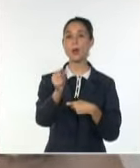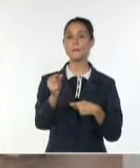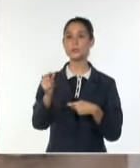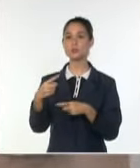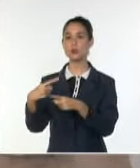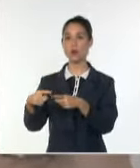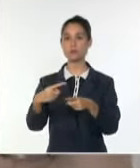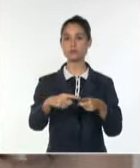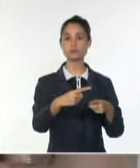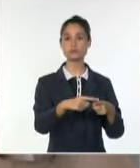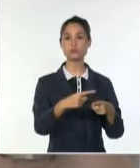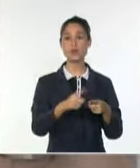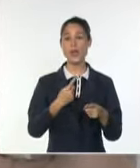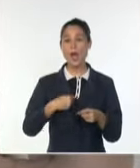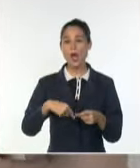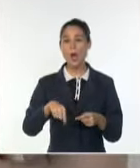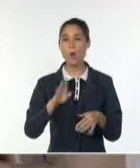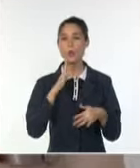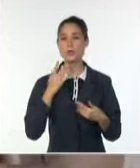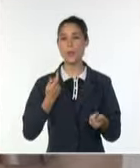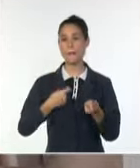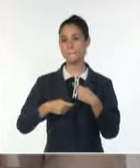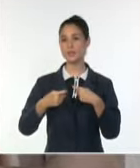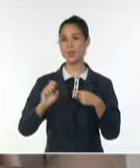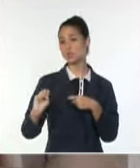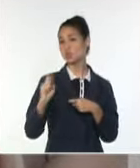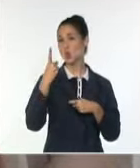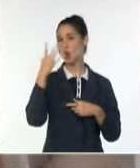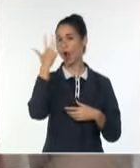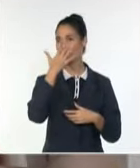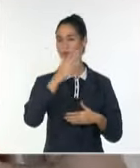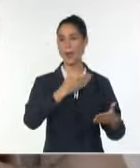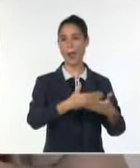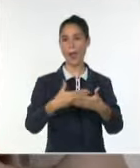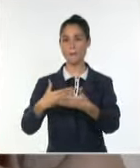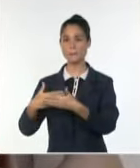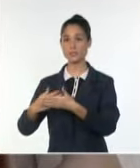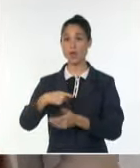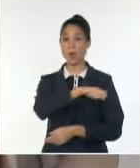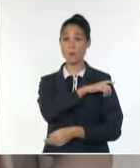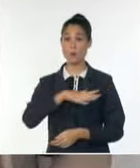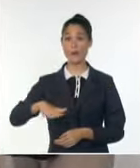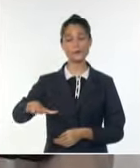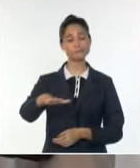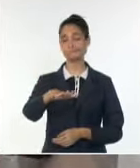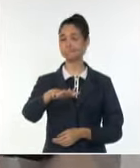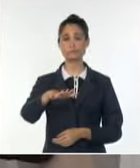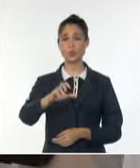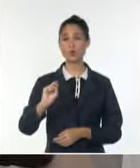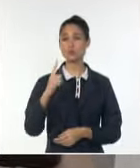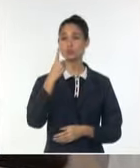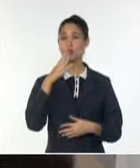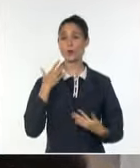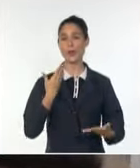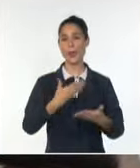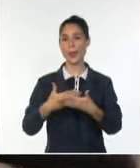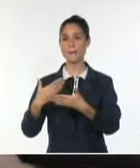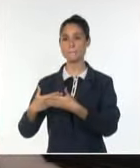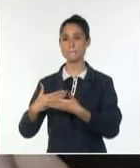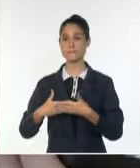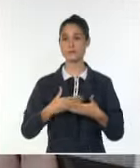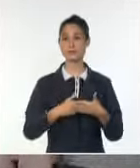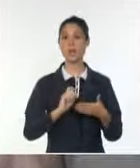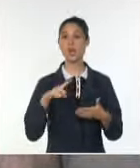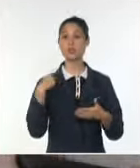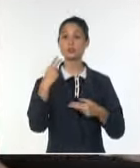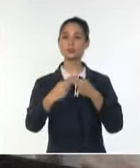hasta hoy solo podemos venderle a a empresa no podemos vender la población ya con esta posibilidad que tenemos vamos a montar una tienda aquí